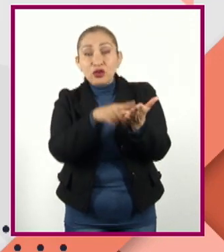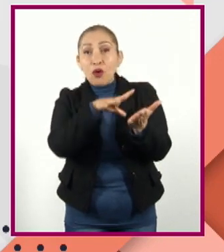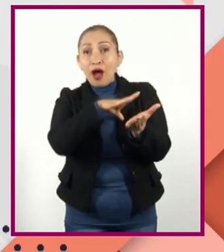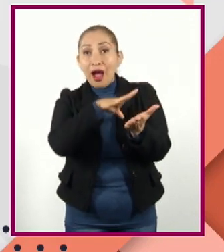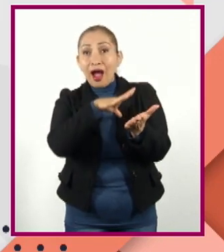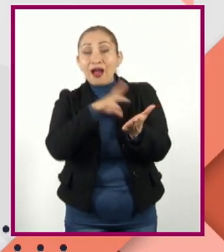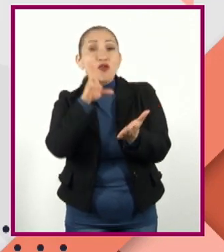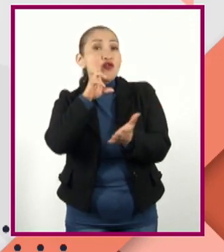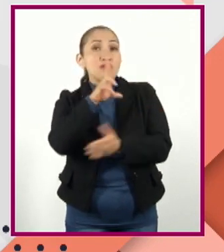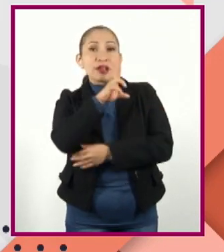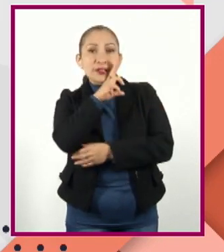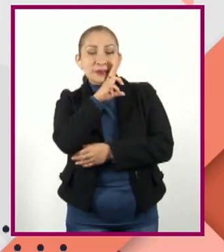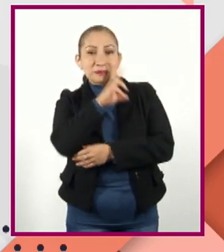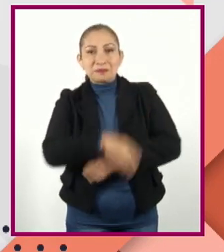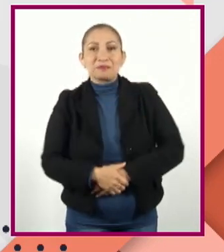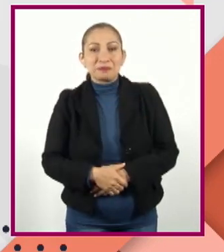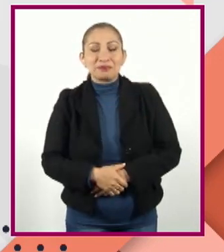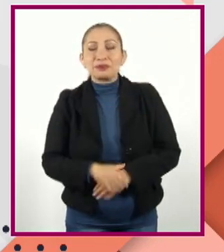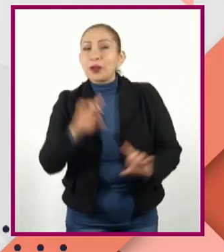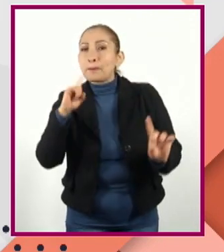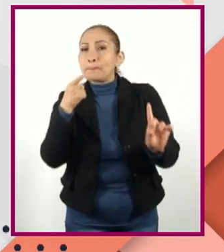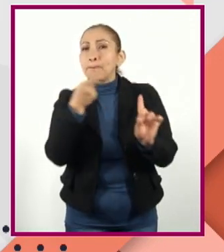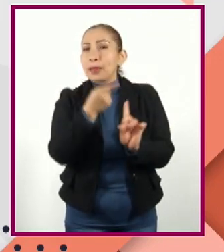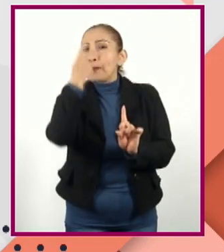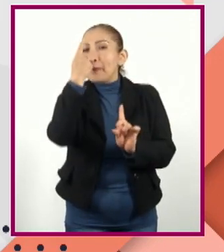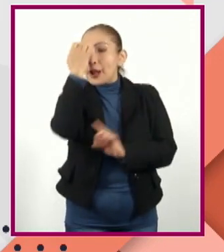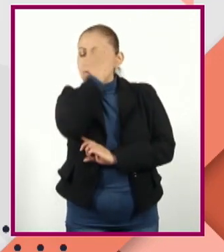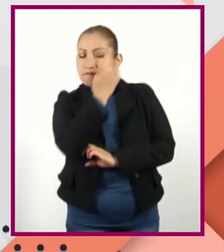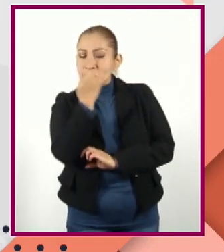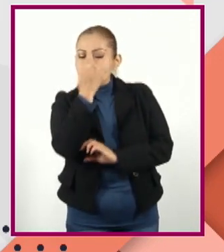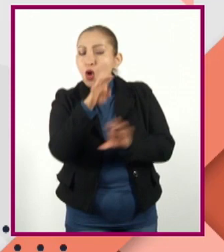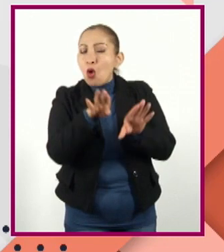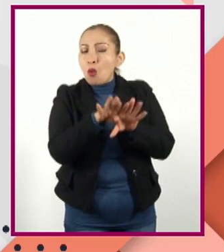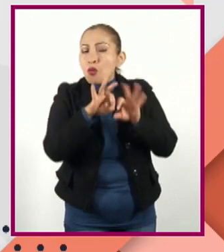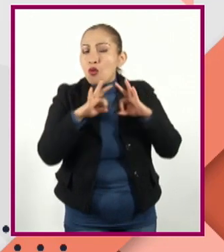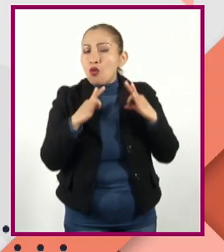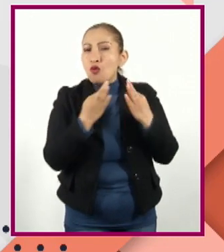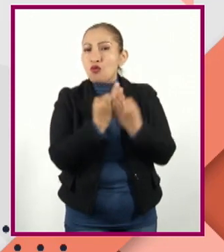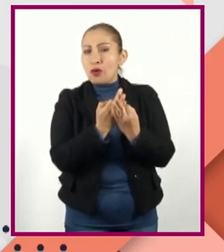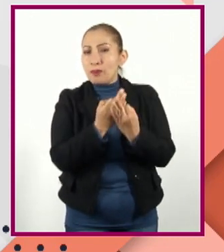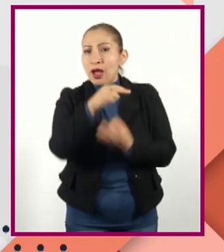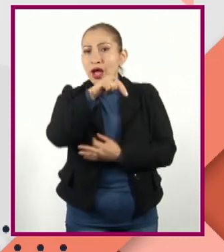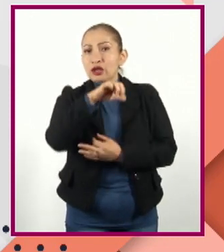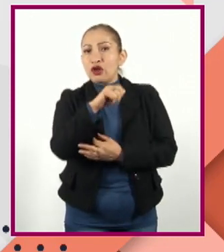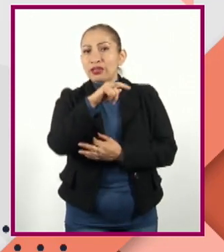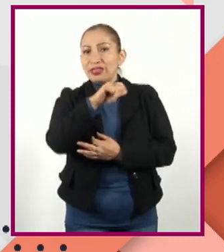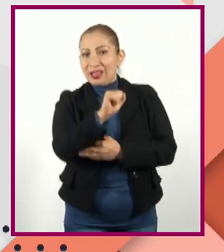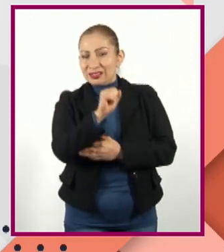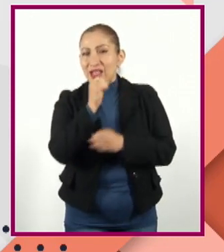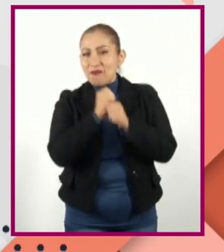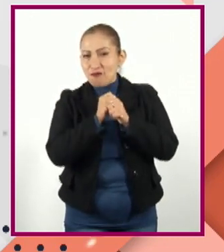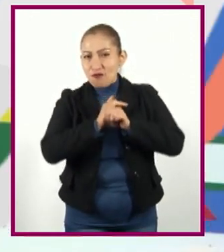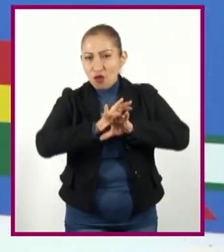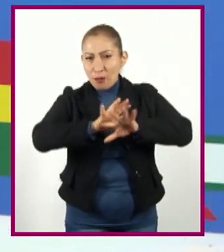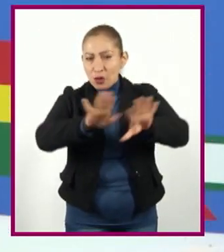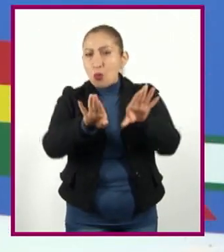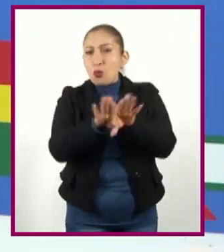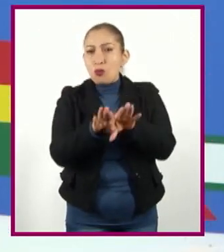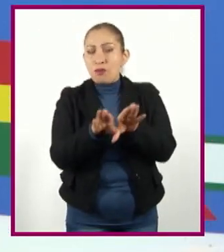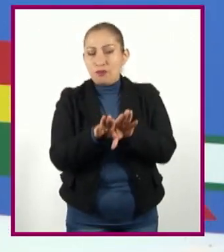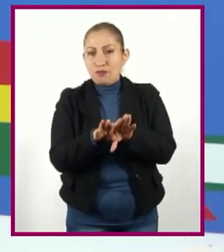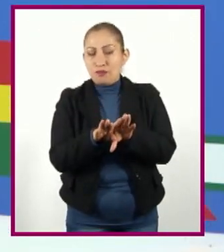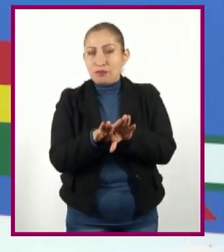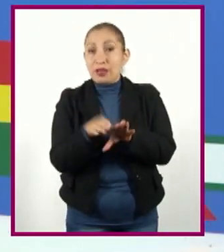medios, con el propósito de analizar recursos y elementos de notas informativas. Durante la